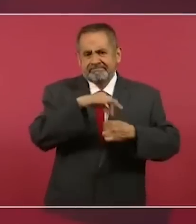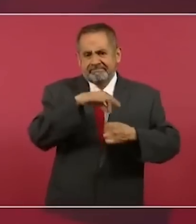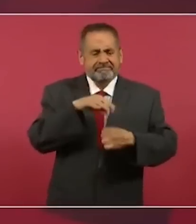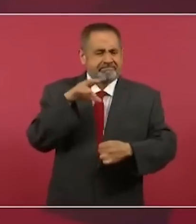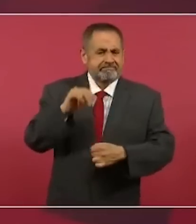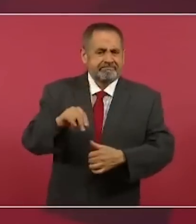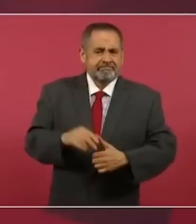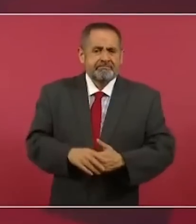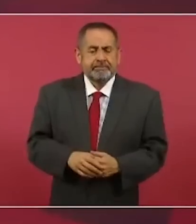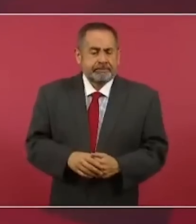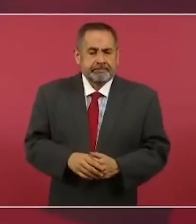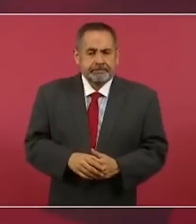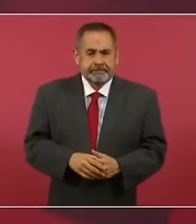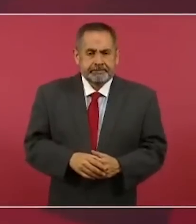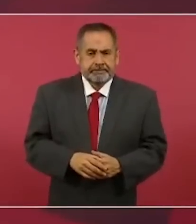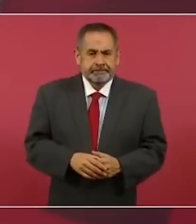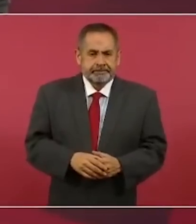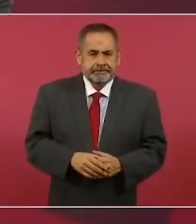Que recuerden